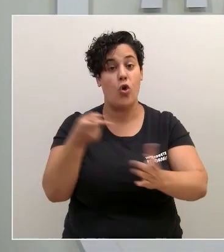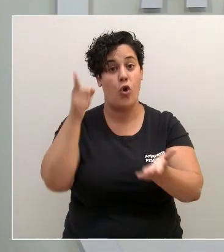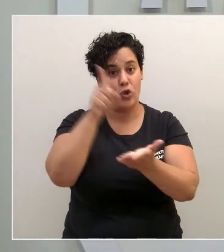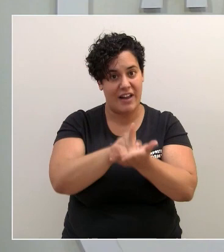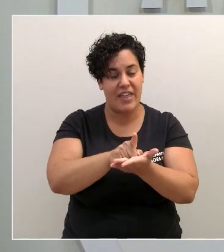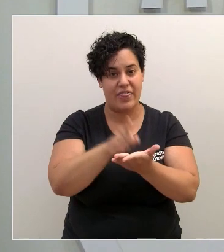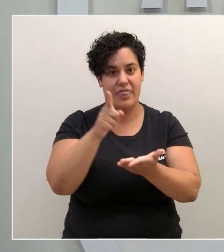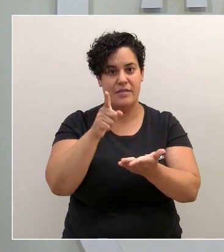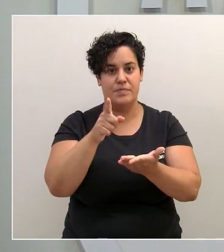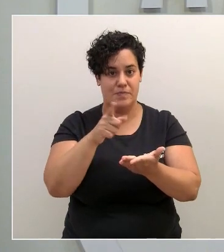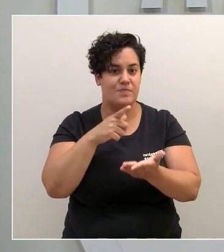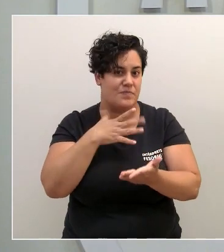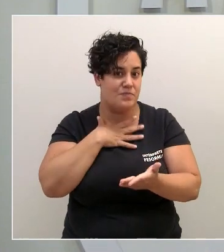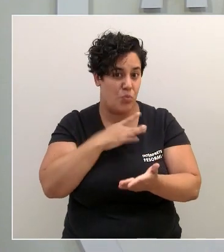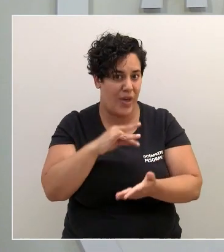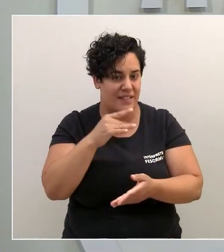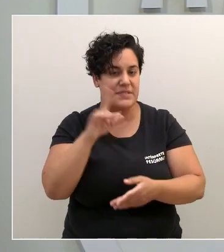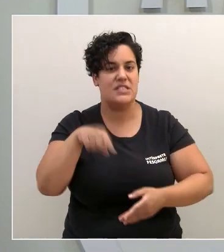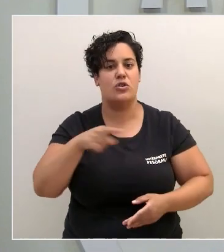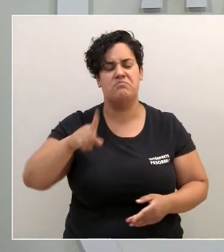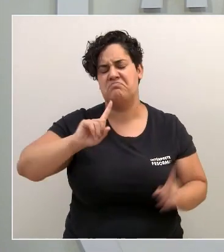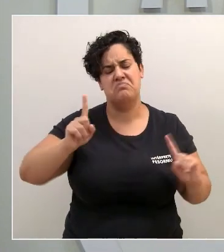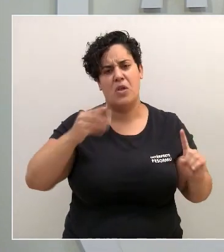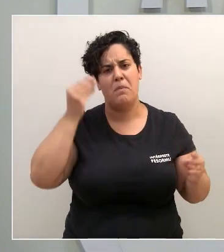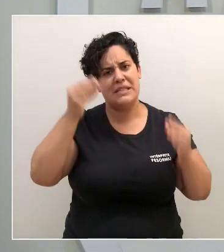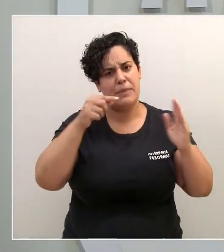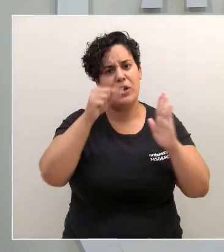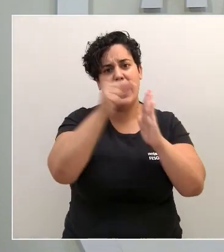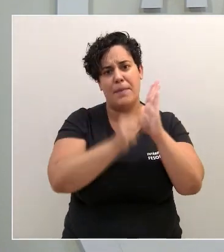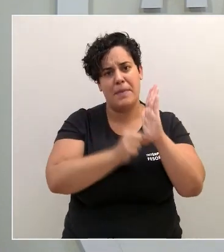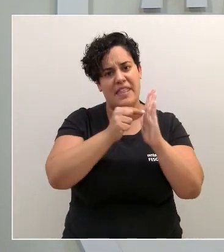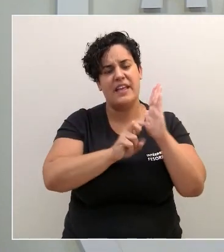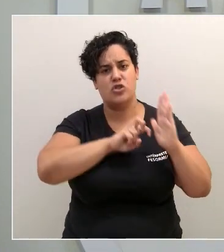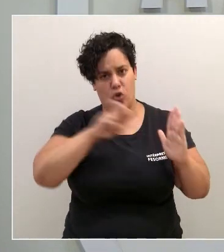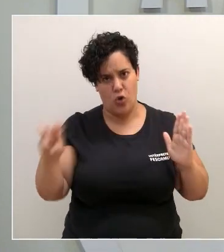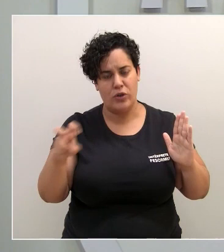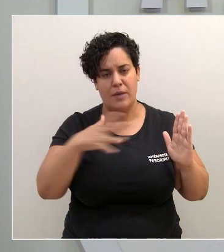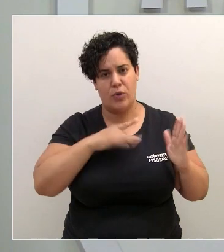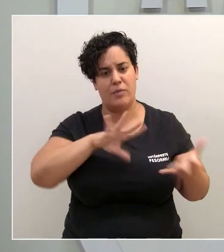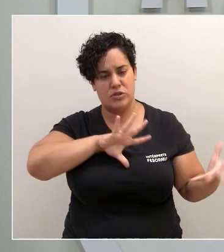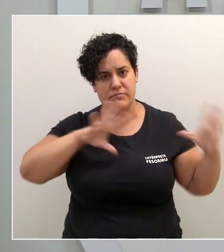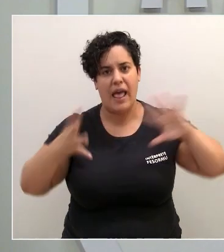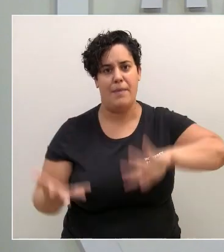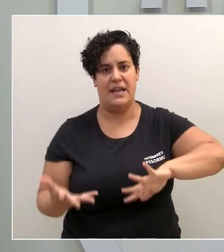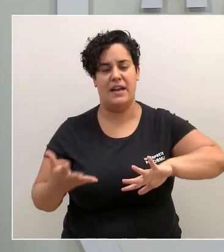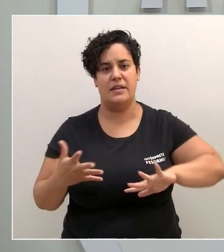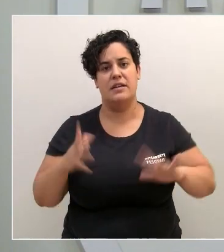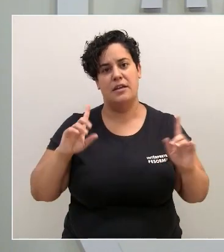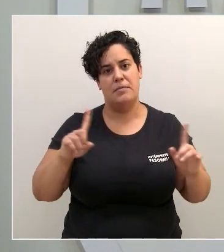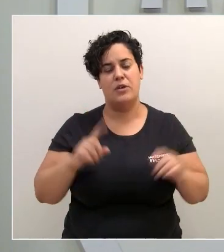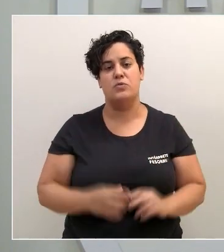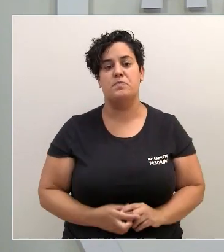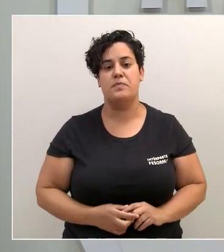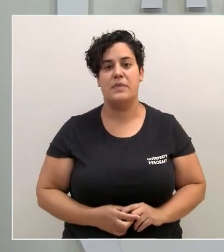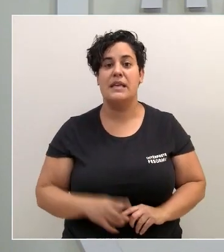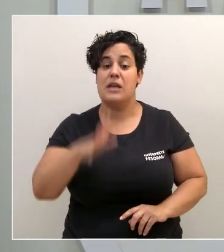Consideramos que hay otras medidas que se pueden ir adoptando. Y vuelvo a insistir, adaptándolas también a las nuevas circunstancias y al nuevo escenario con el que